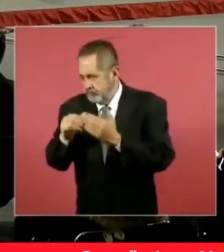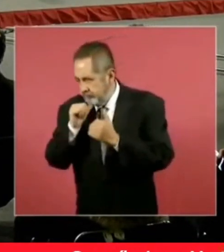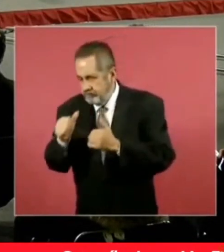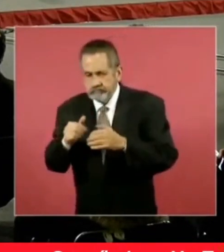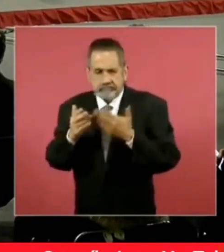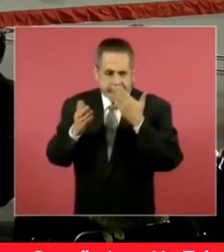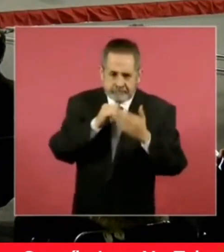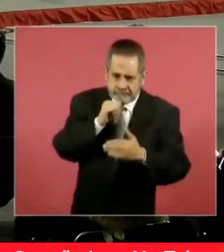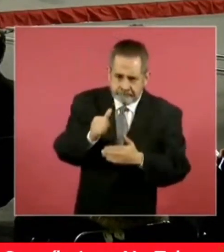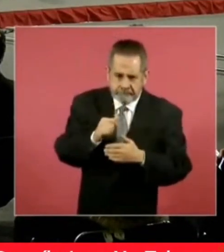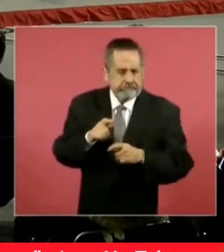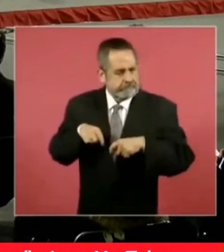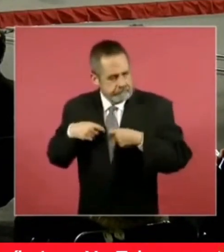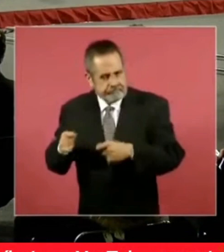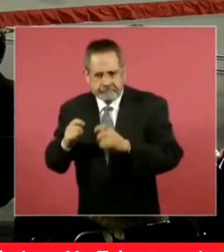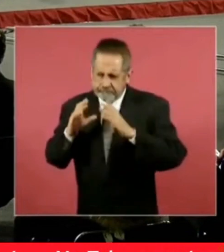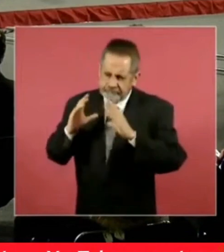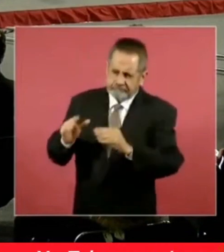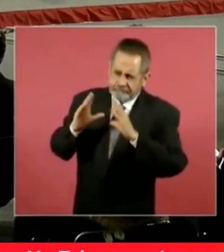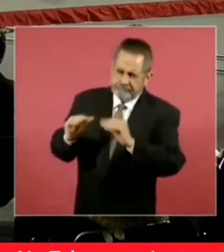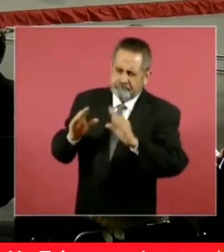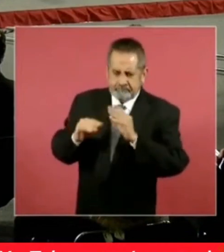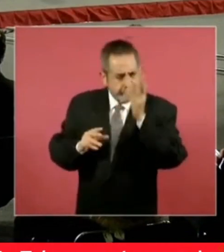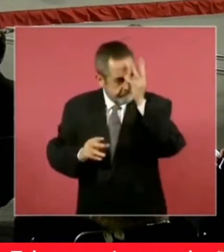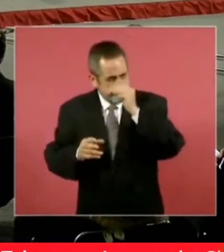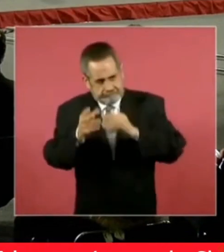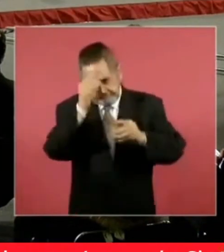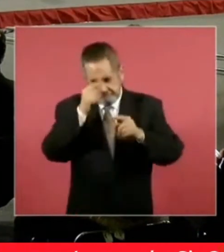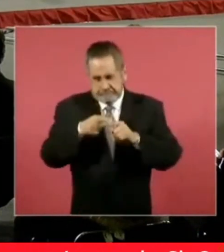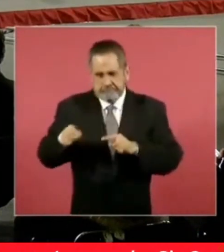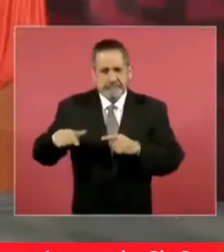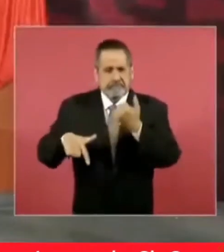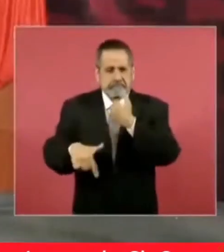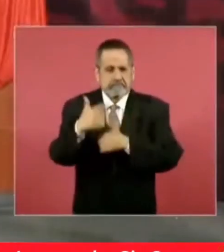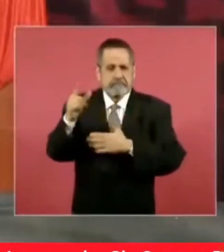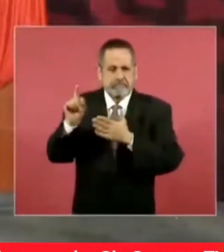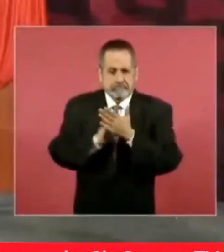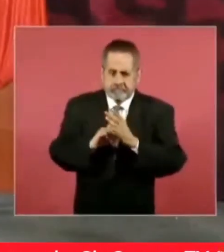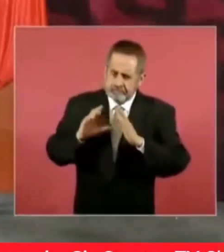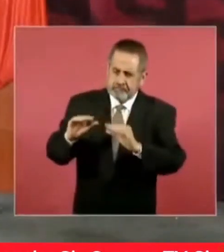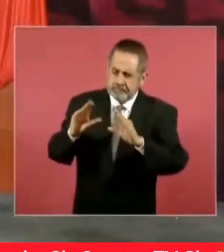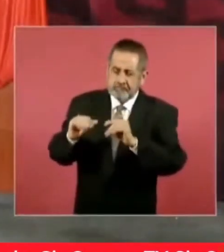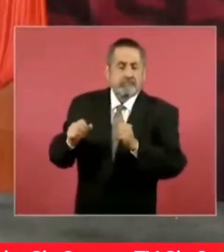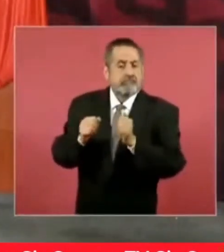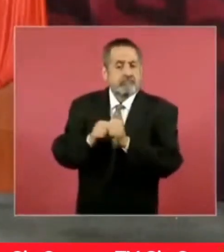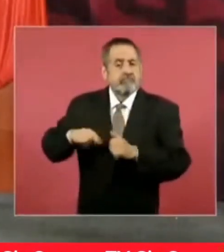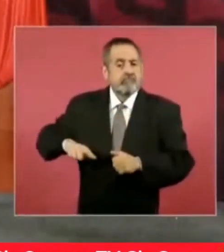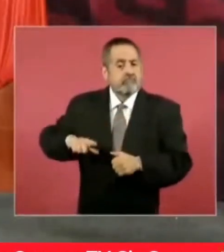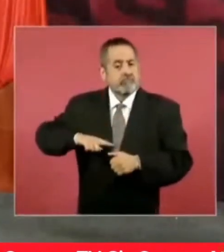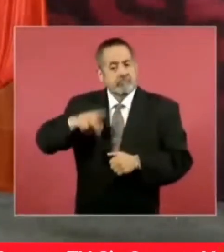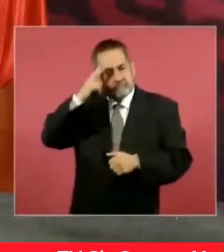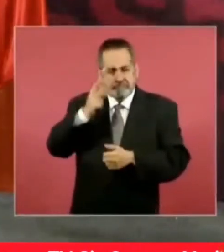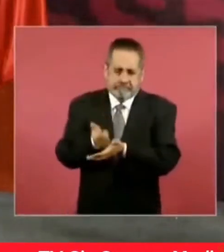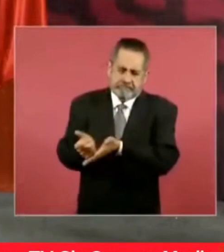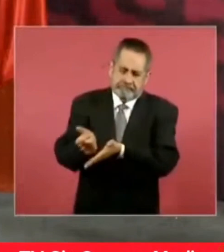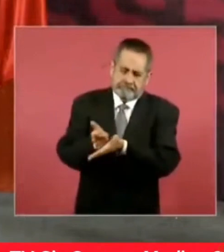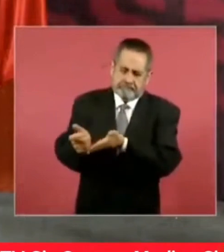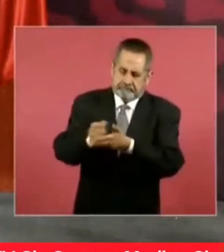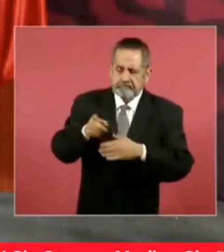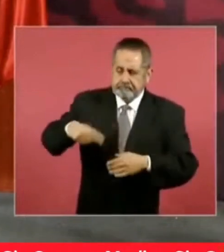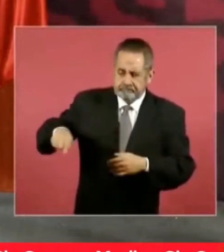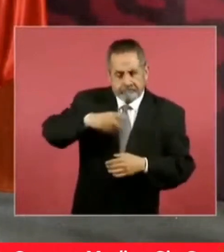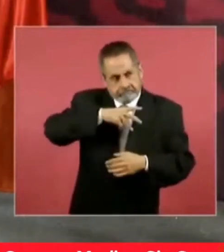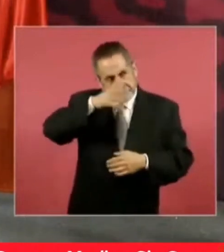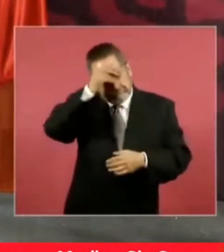para que se capaciten en centros de trabajo hasta por 12 meses mientras reciben por parte del Gobierno de México un apoyo